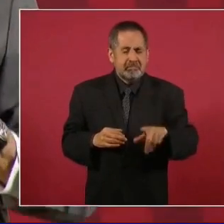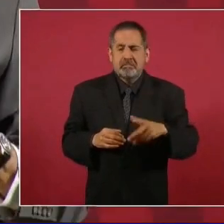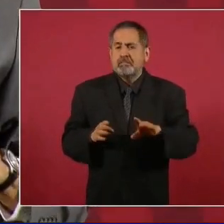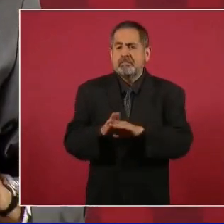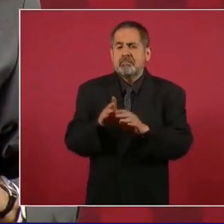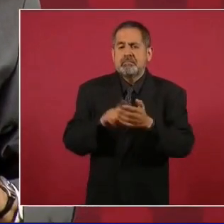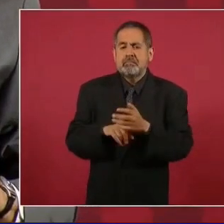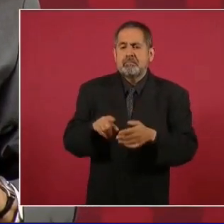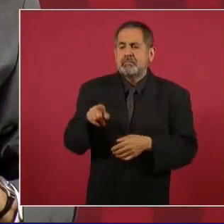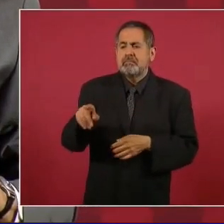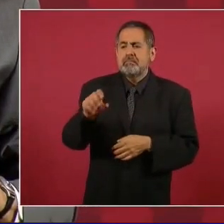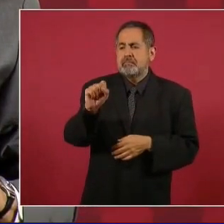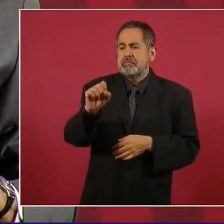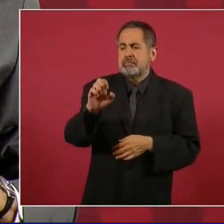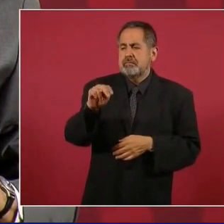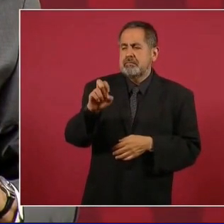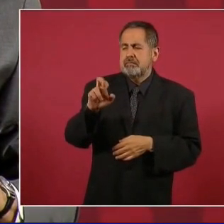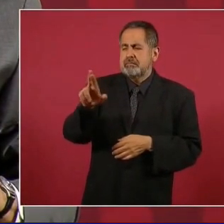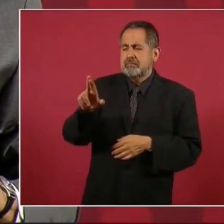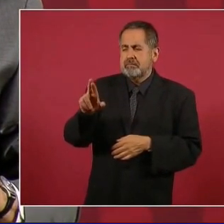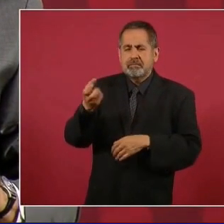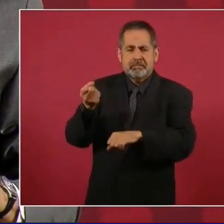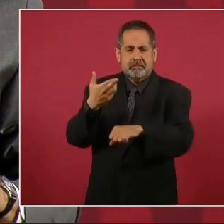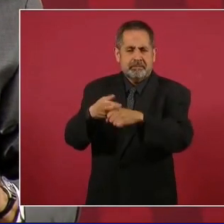de Energía